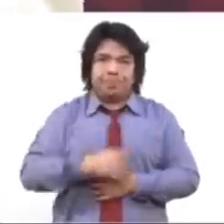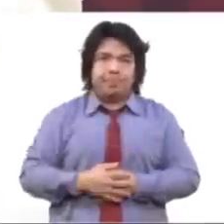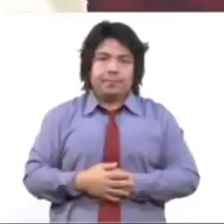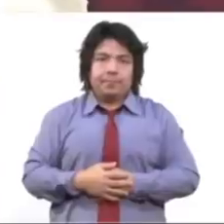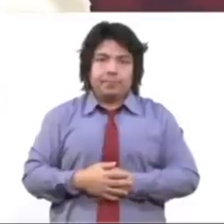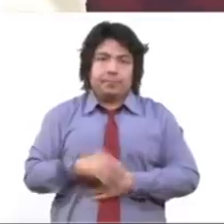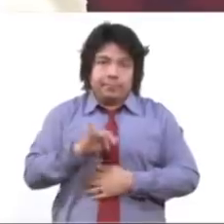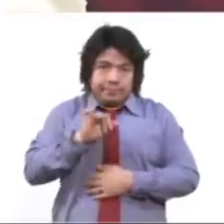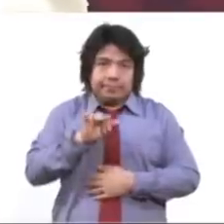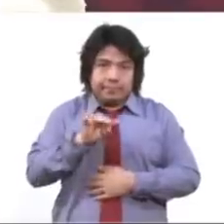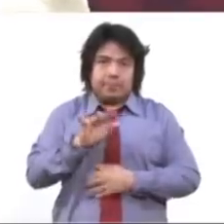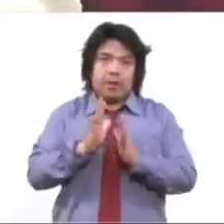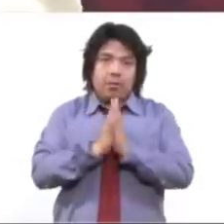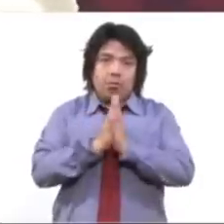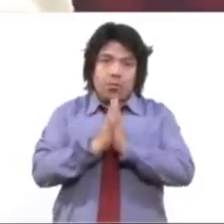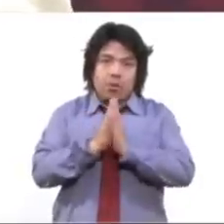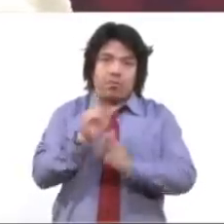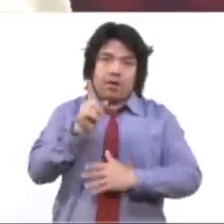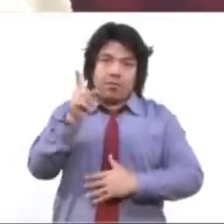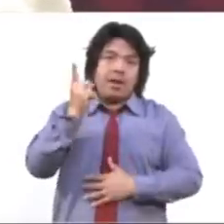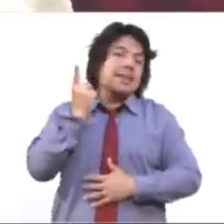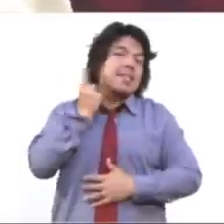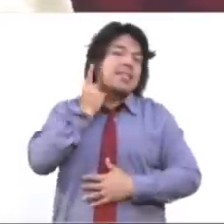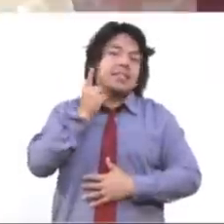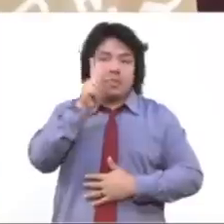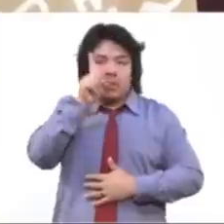Y sí, hago un llamado a las diputadas del Estado de Morelos.